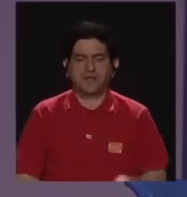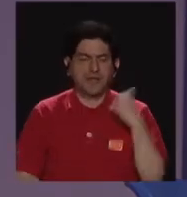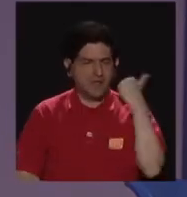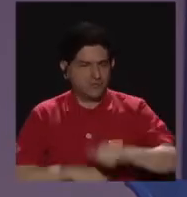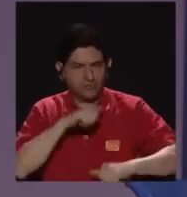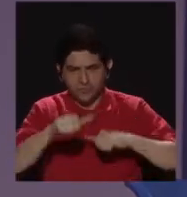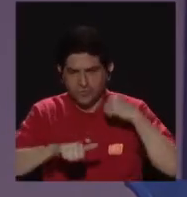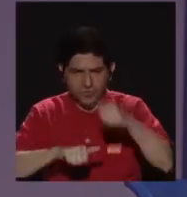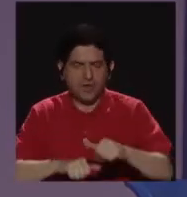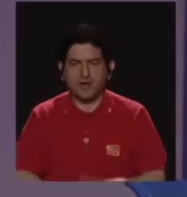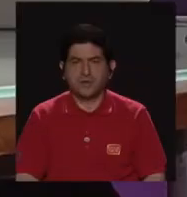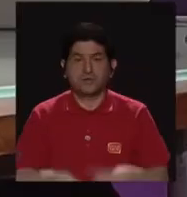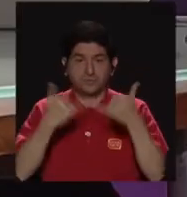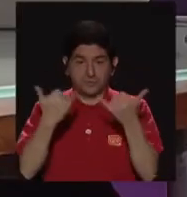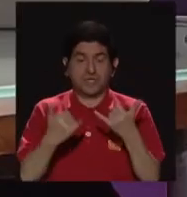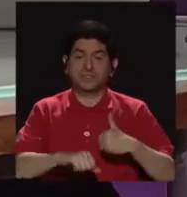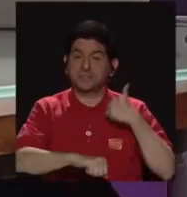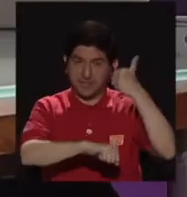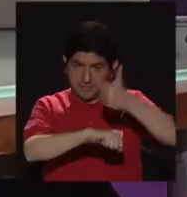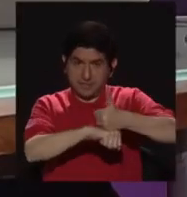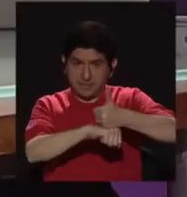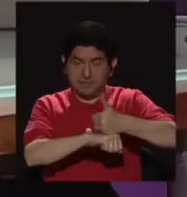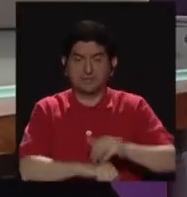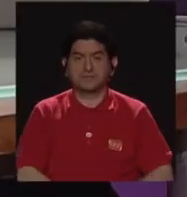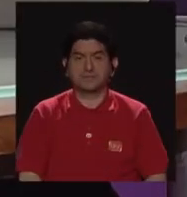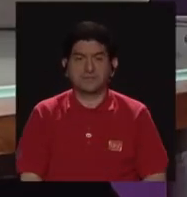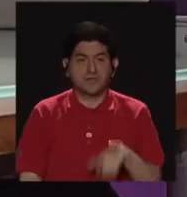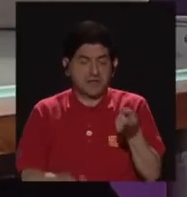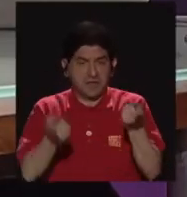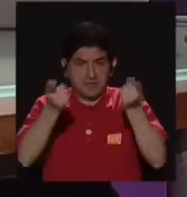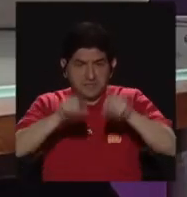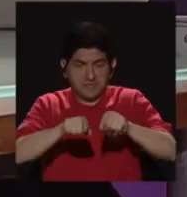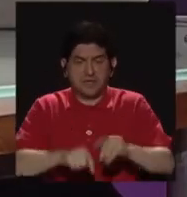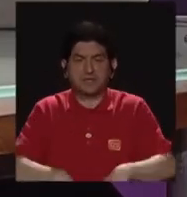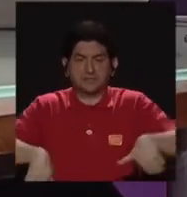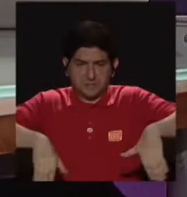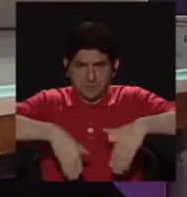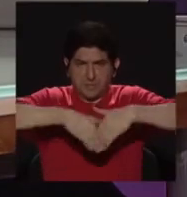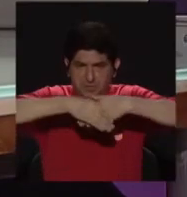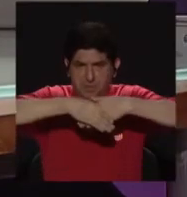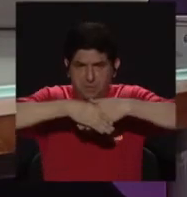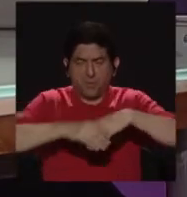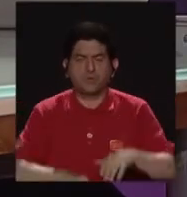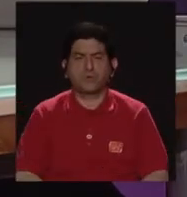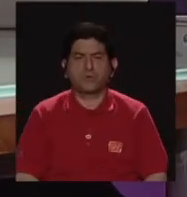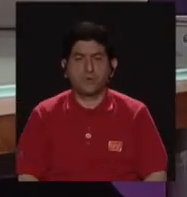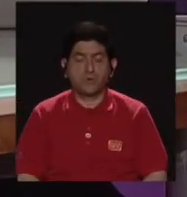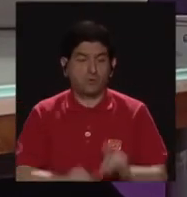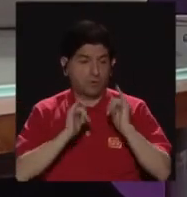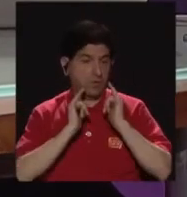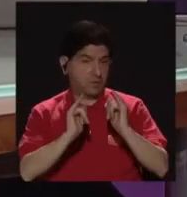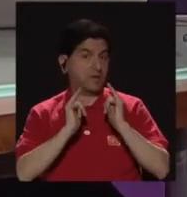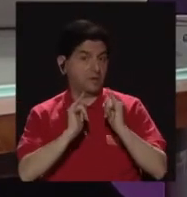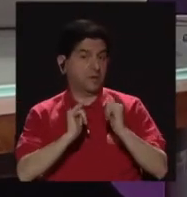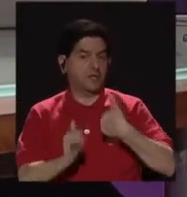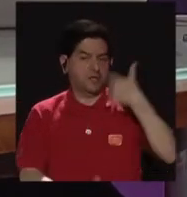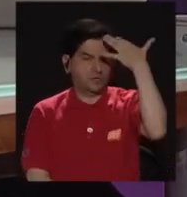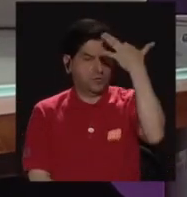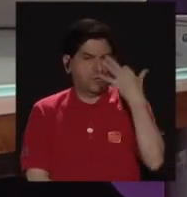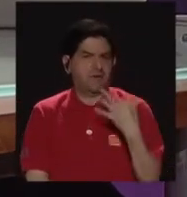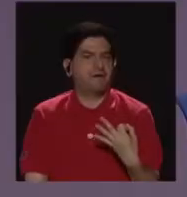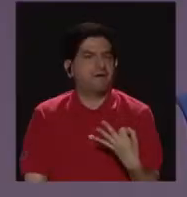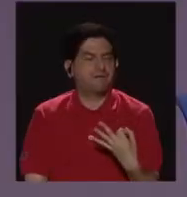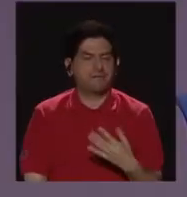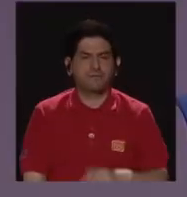por digamos ya la concreción de una digamos del matrimonio en el sentido igualitario creo yo que